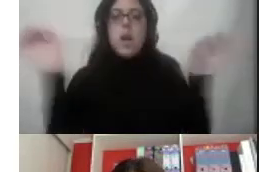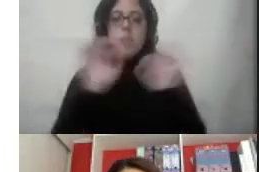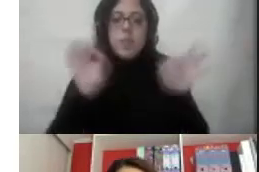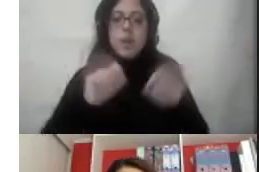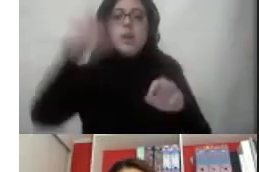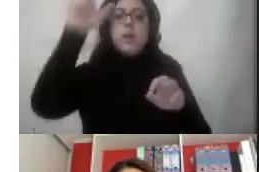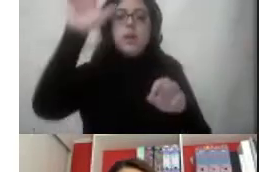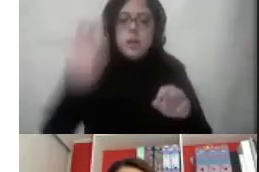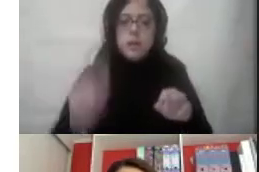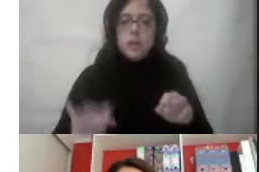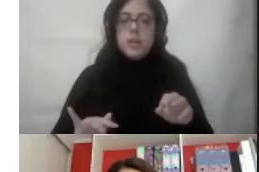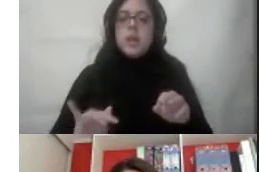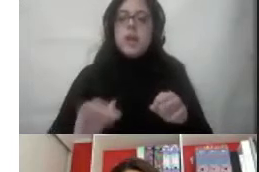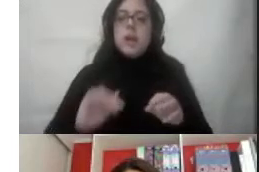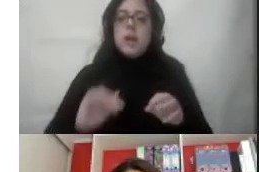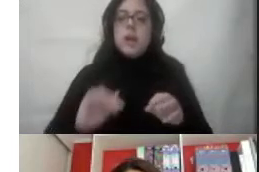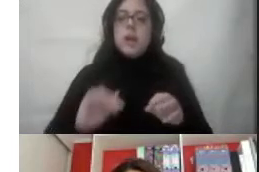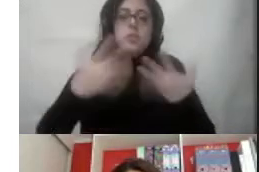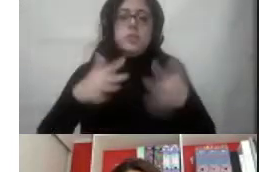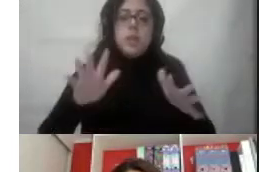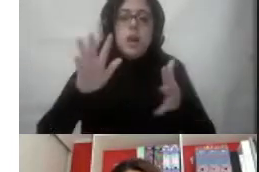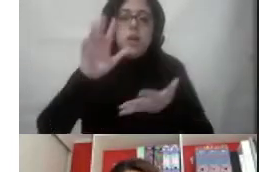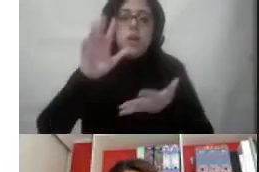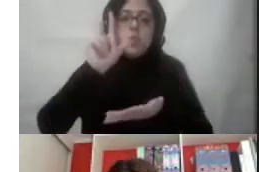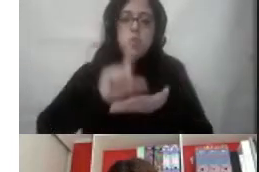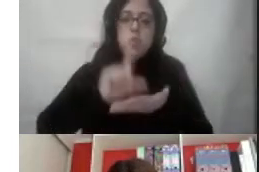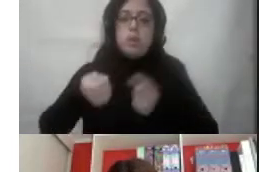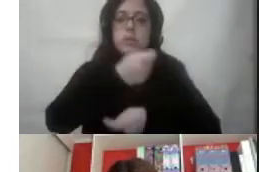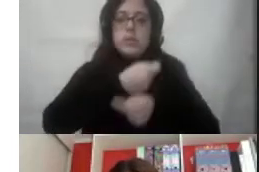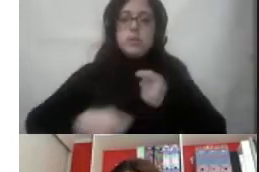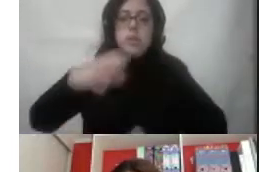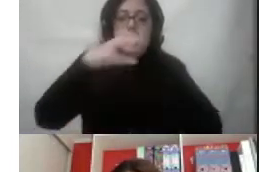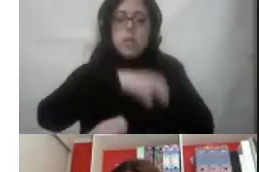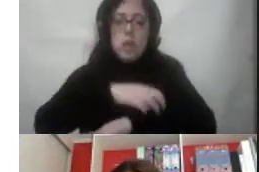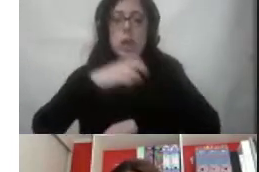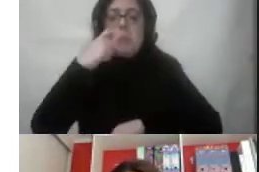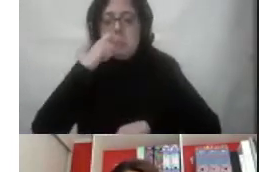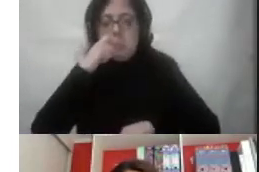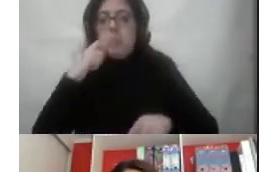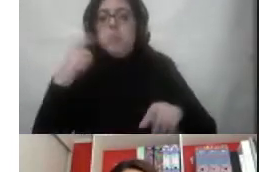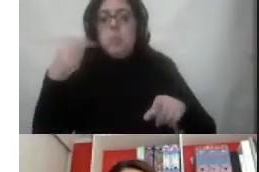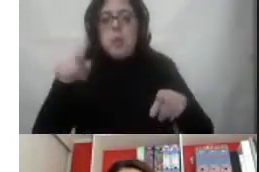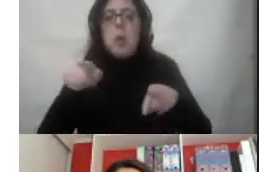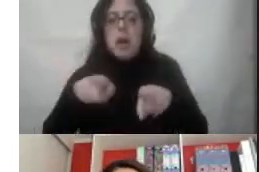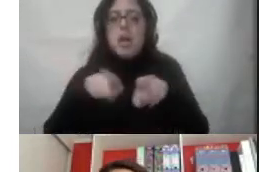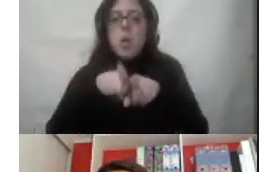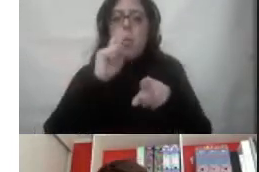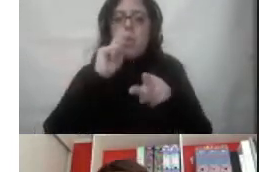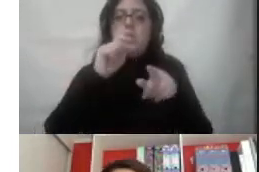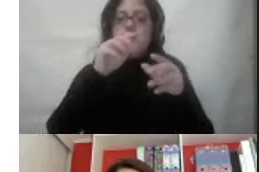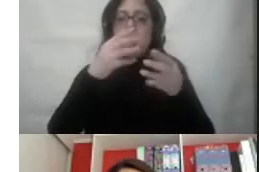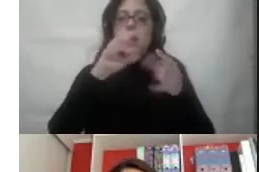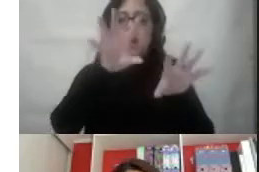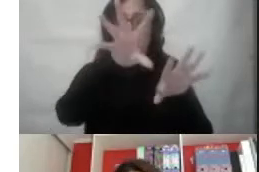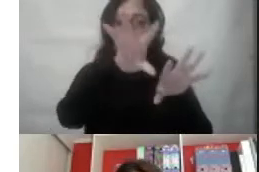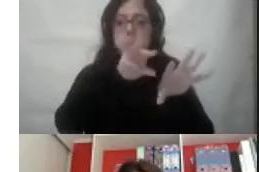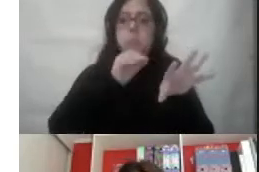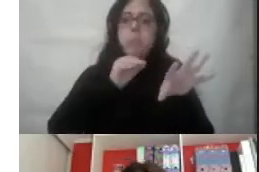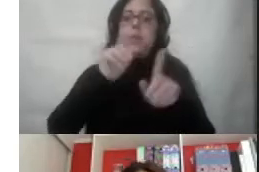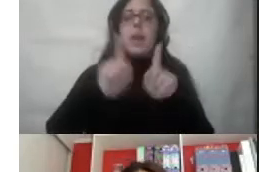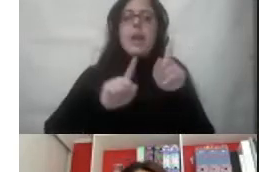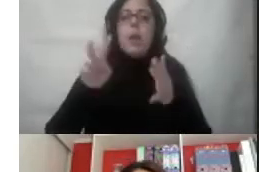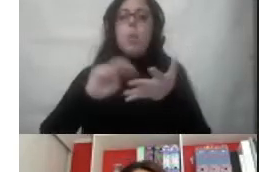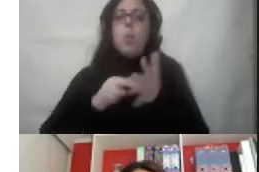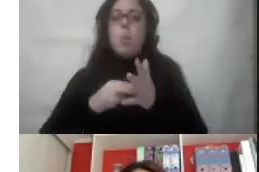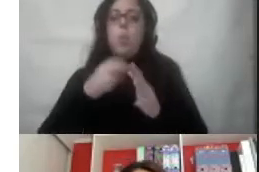de una región y su localidad. Por tanto, la problemática la podemos poner específicamente en algunos problemas, valga la redundancia, que